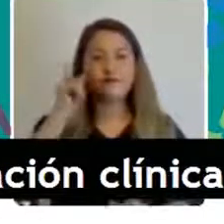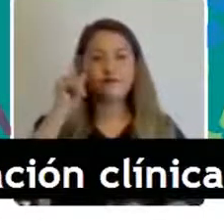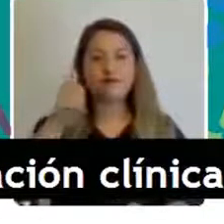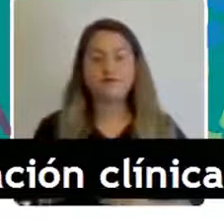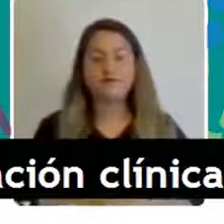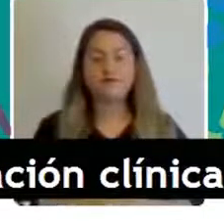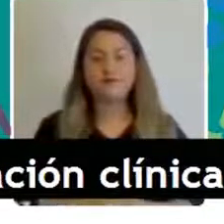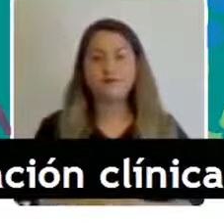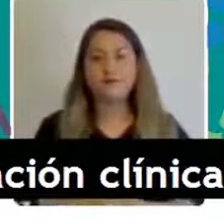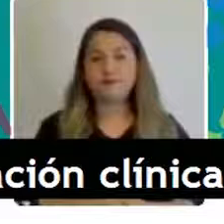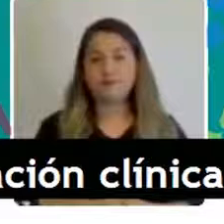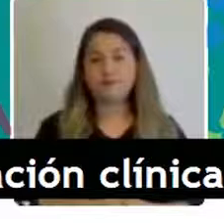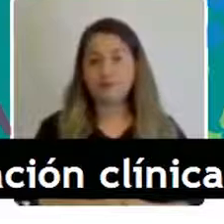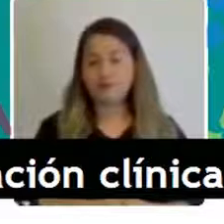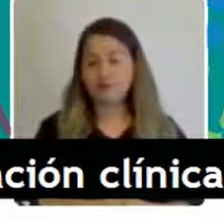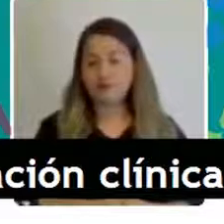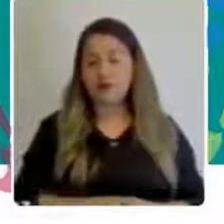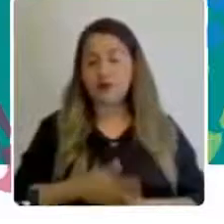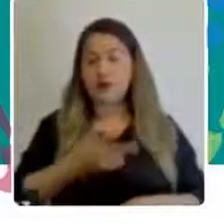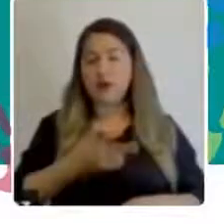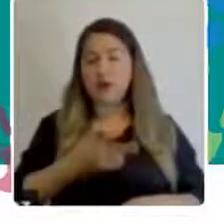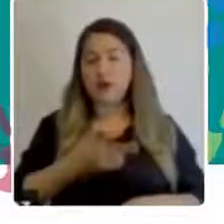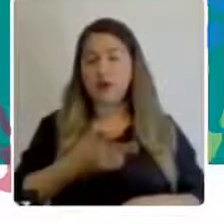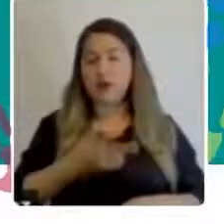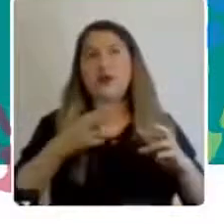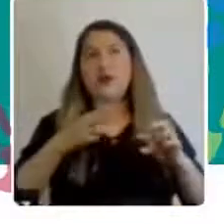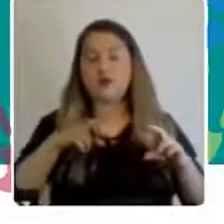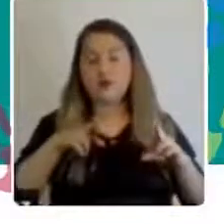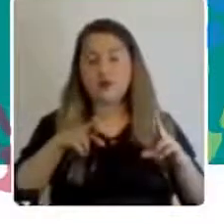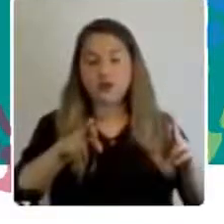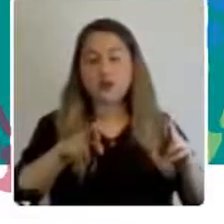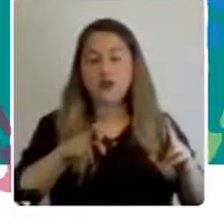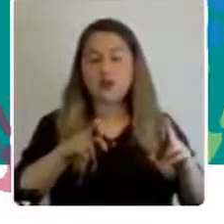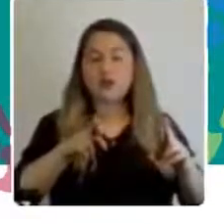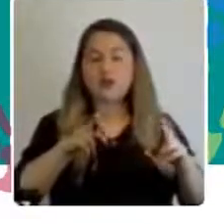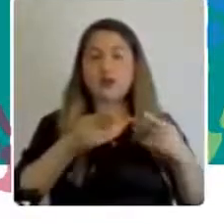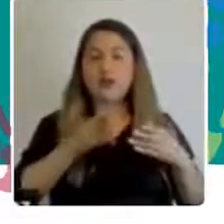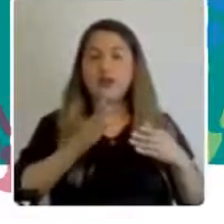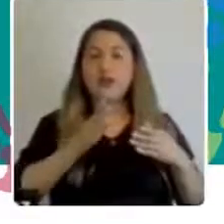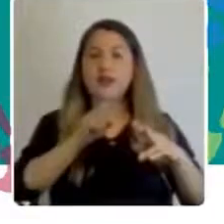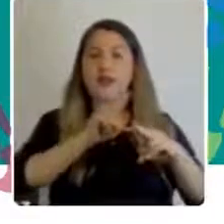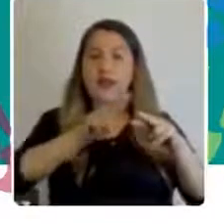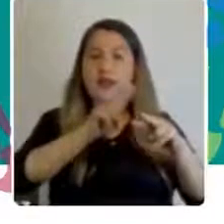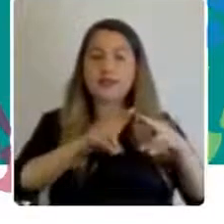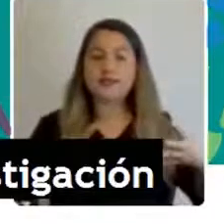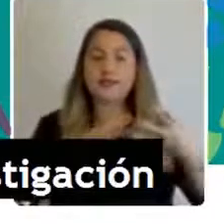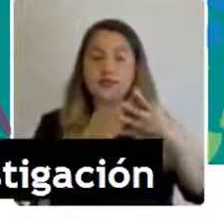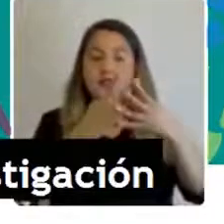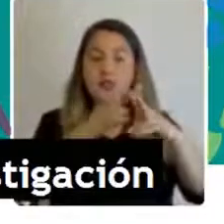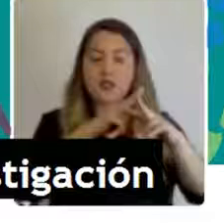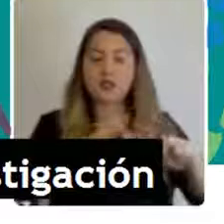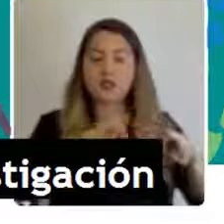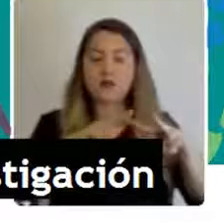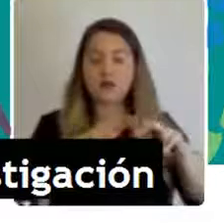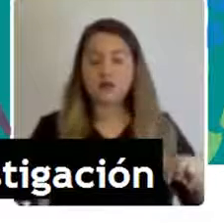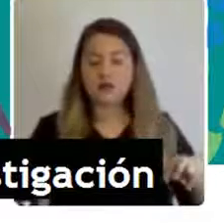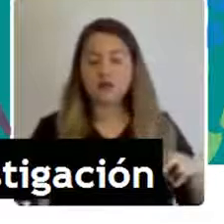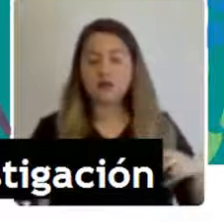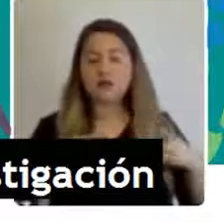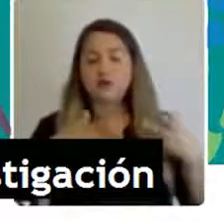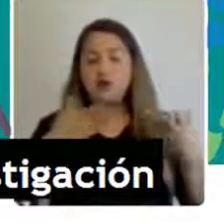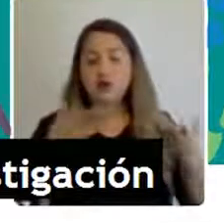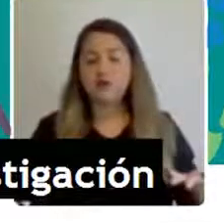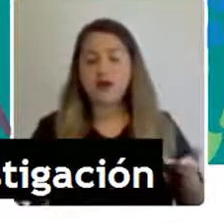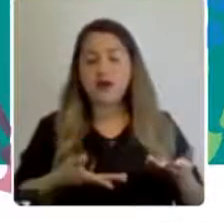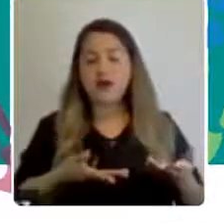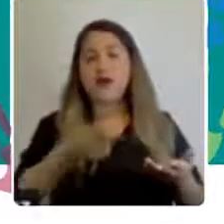de establecer redes de investigación de clínica de enfermedades raras, establecer agendas de educación